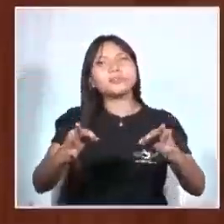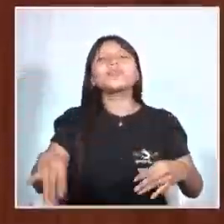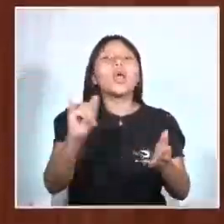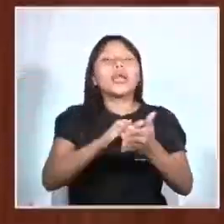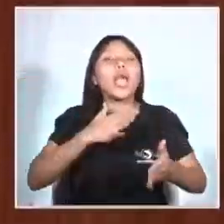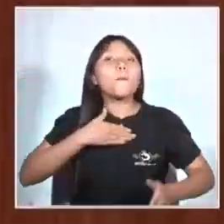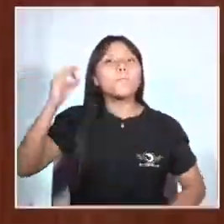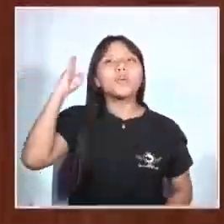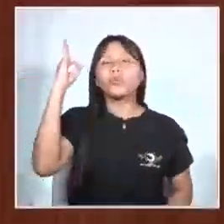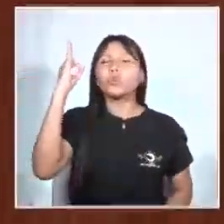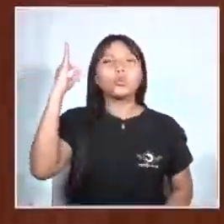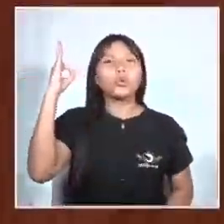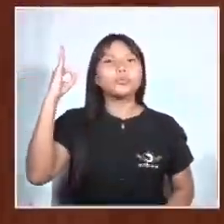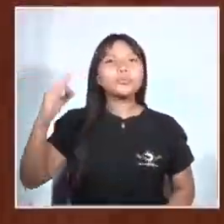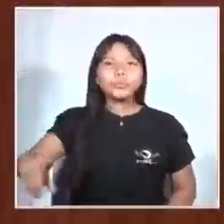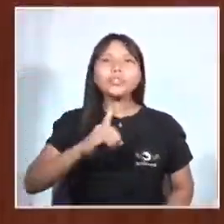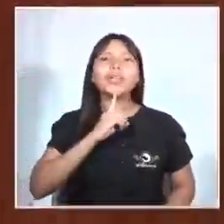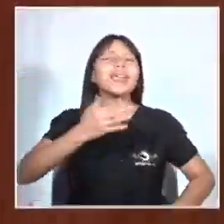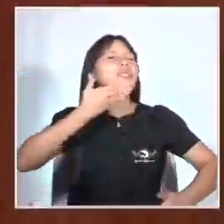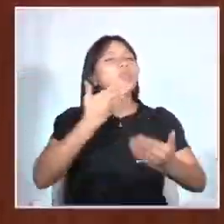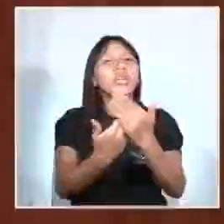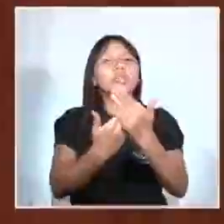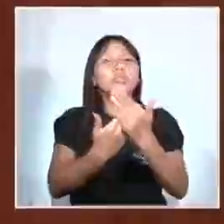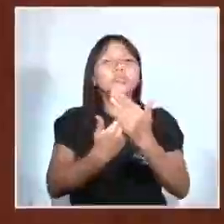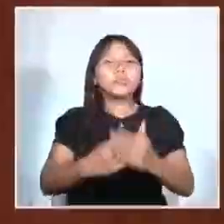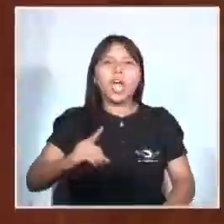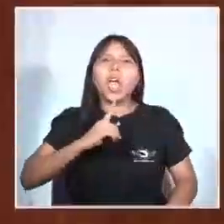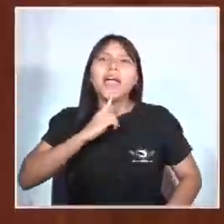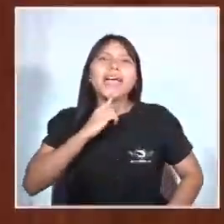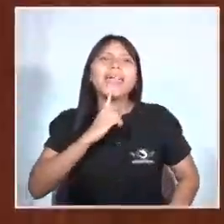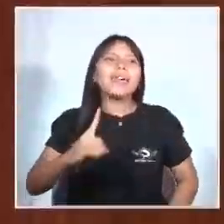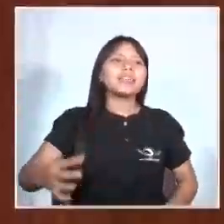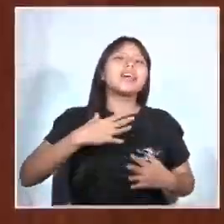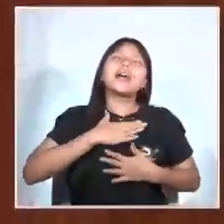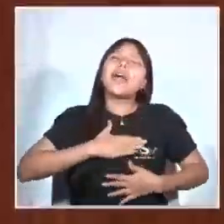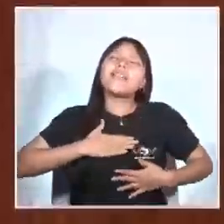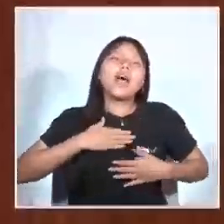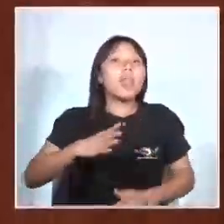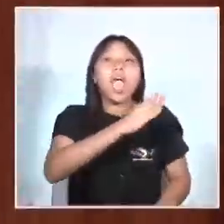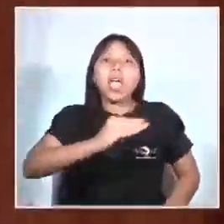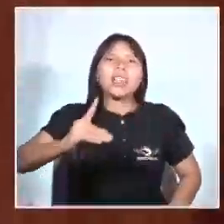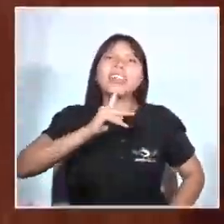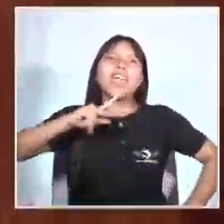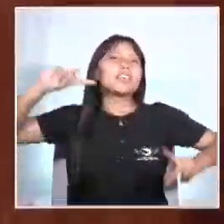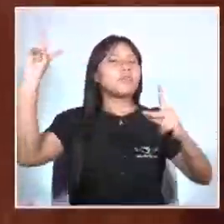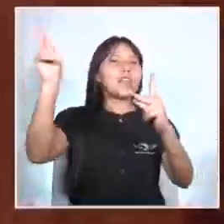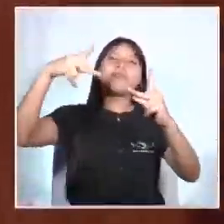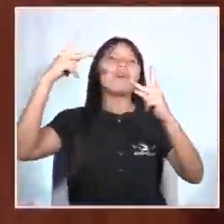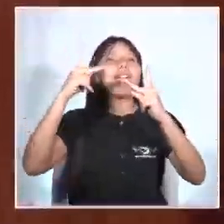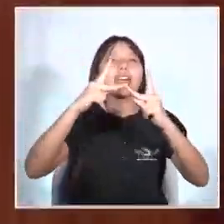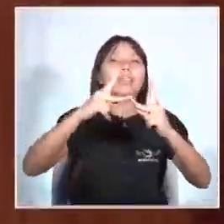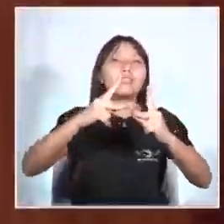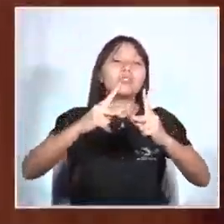mi futuro es bueno, es agradable y es perfecto